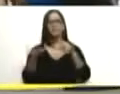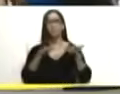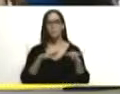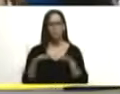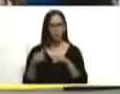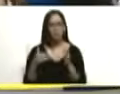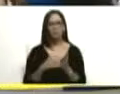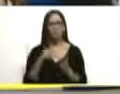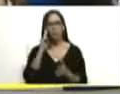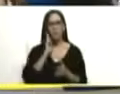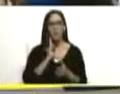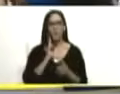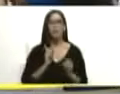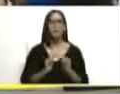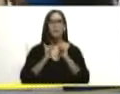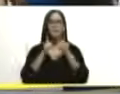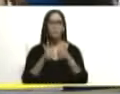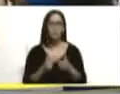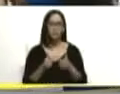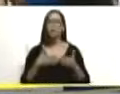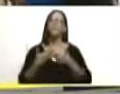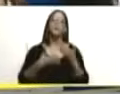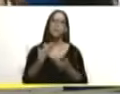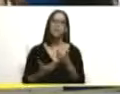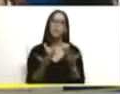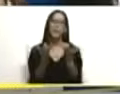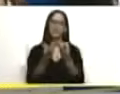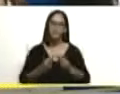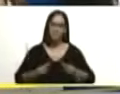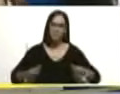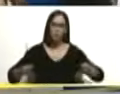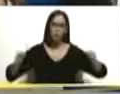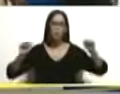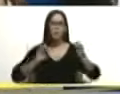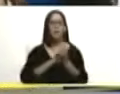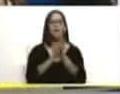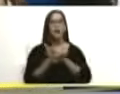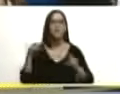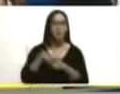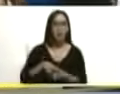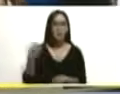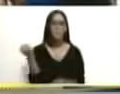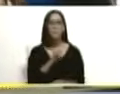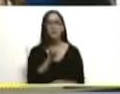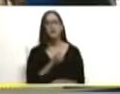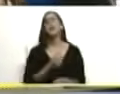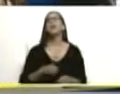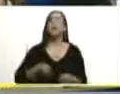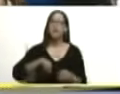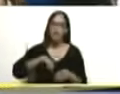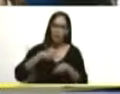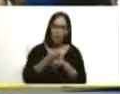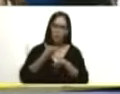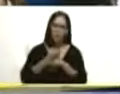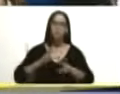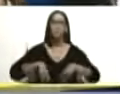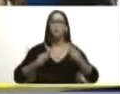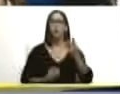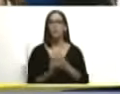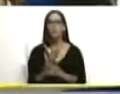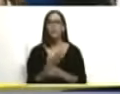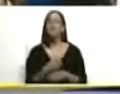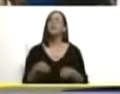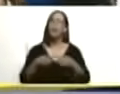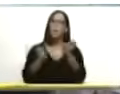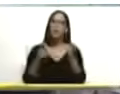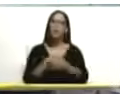contra Bolívar, y empezó el proceso para disolver, destruir y apuñalear la Gran República y el gran